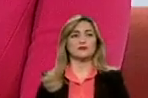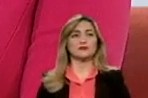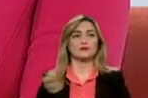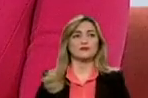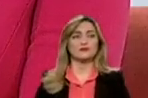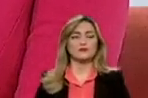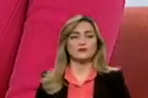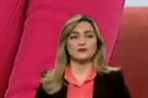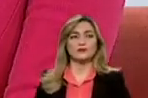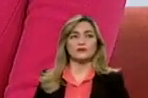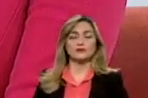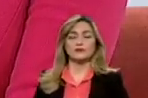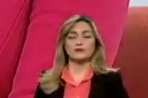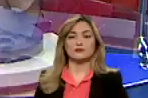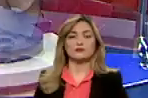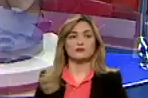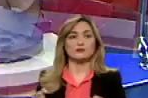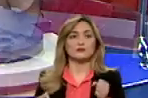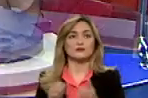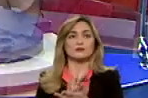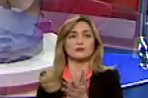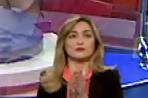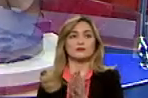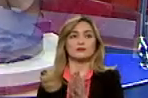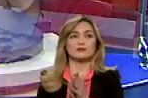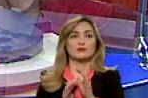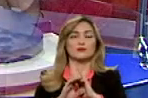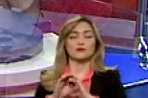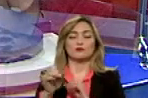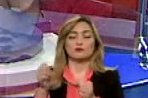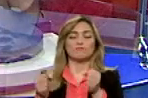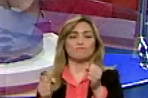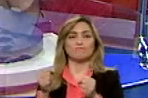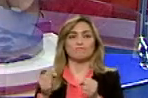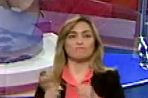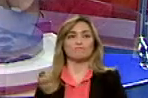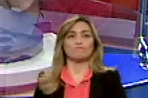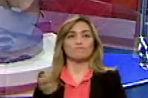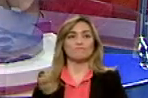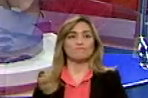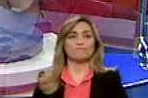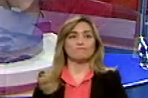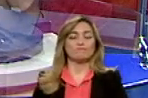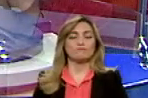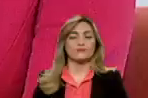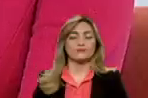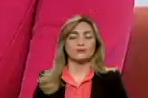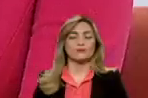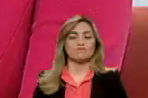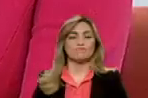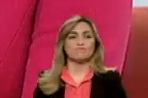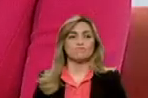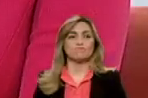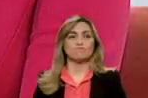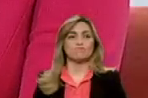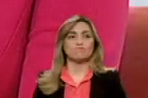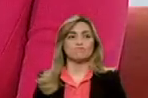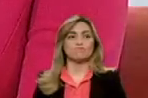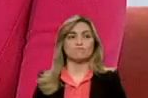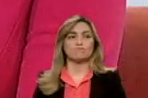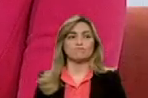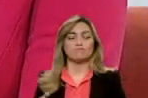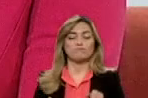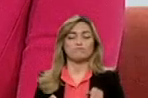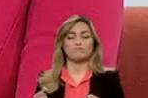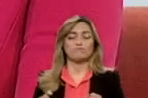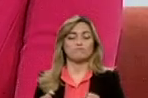no existe, y también el transporte público no se convierte en un transporte alternativo, un vehículo